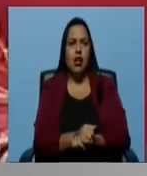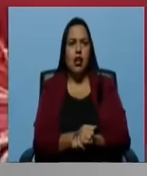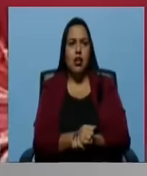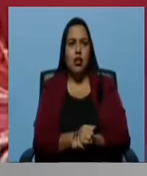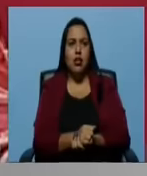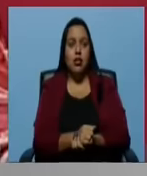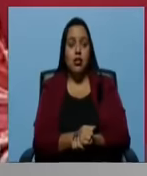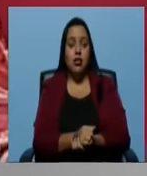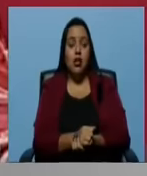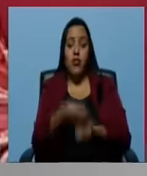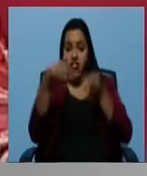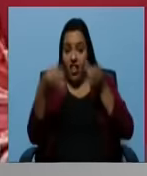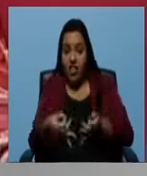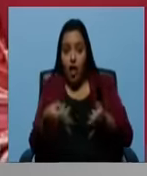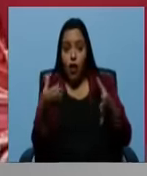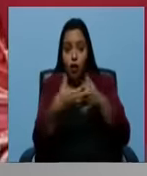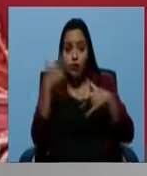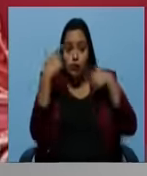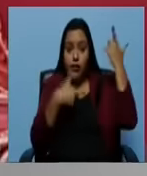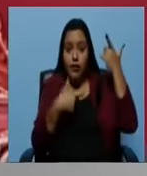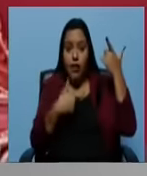este.